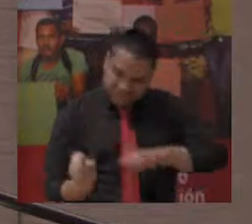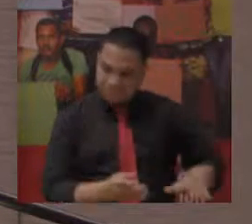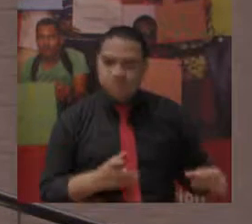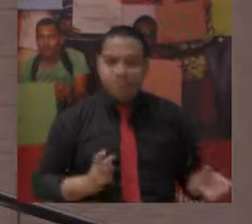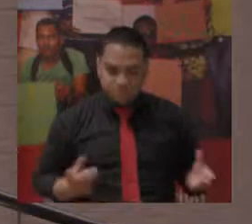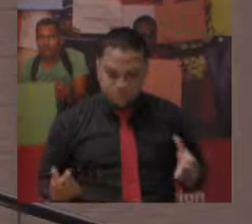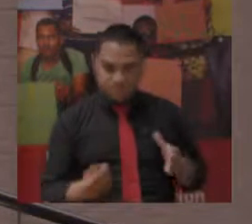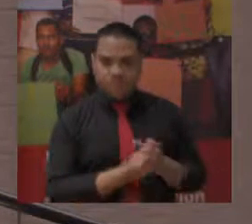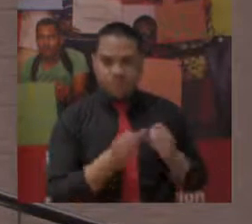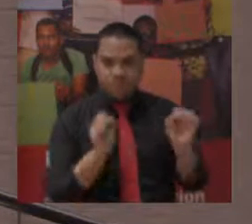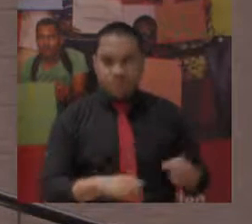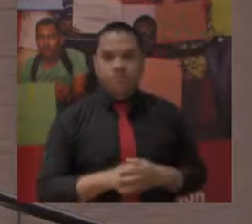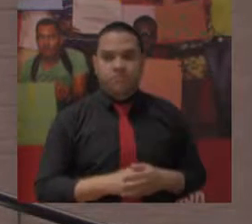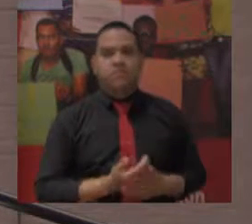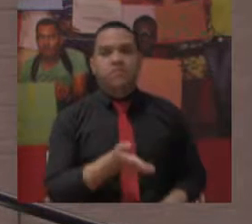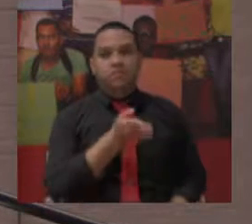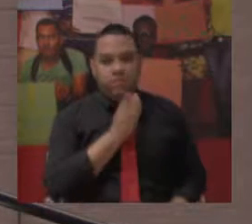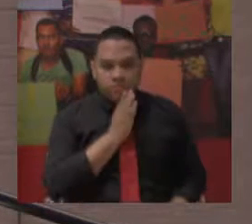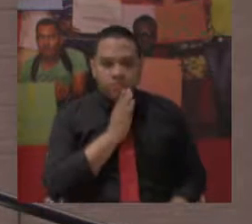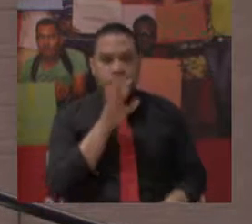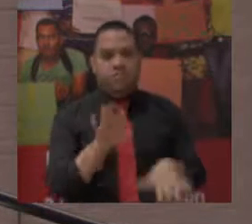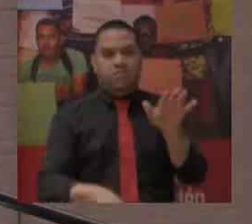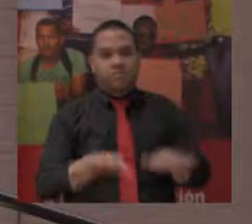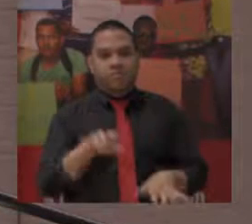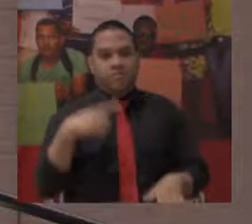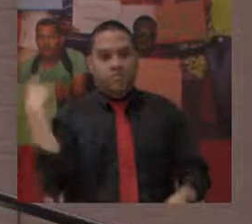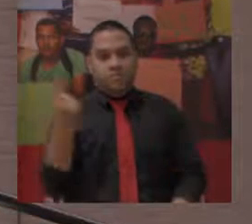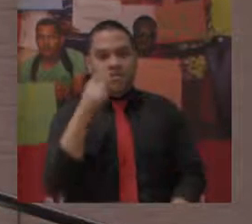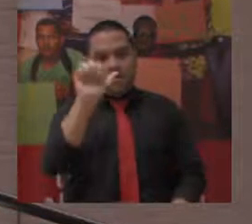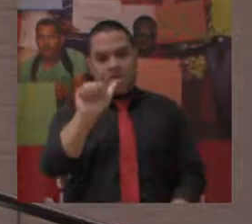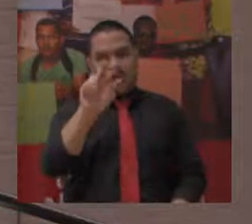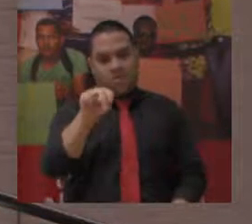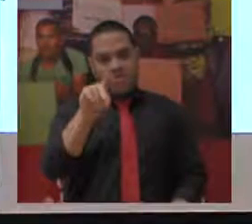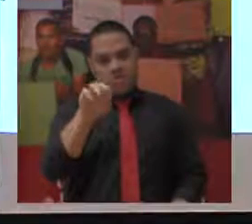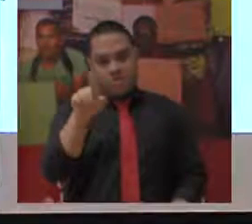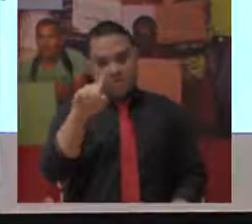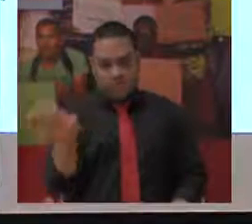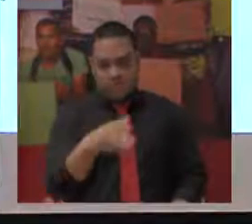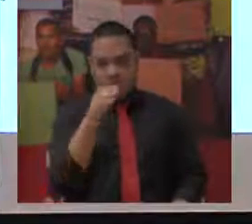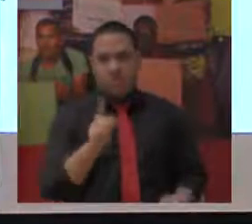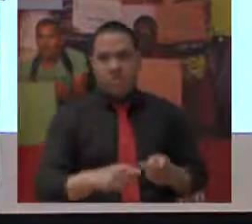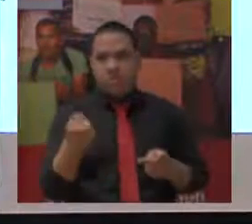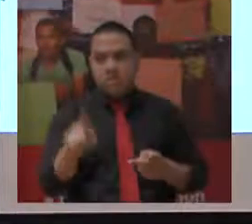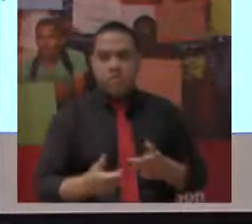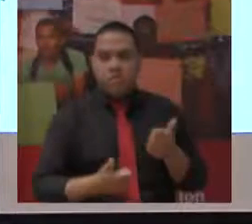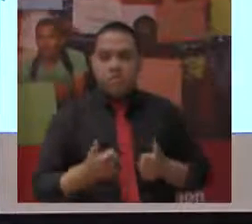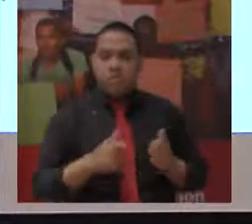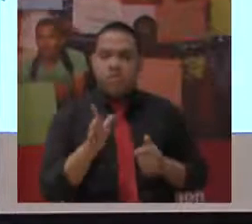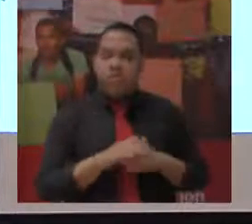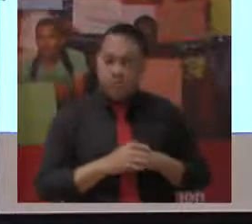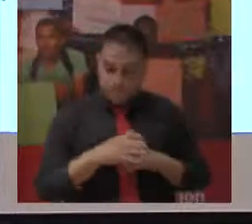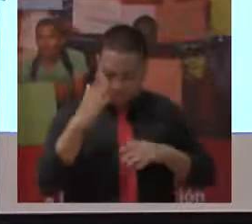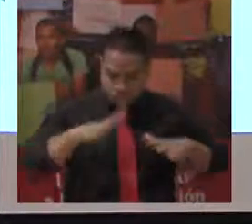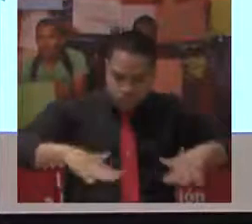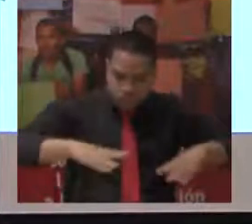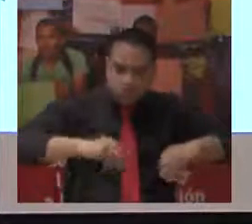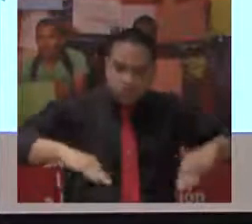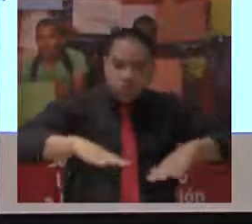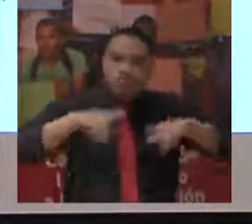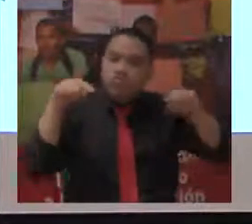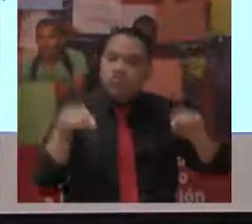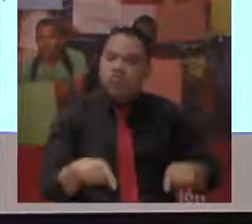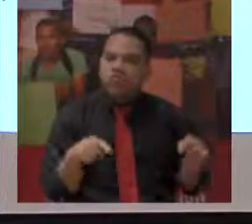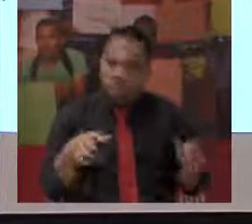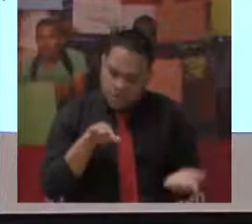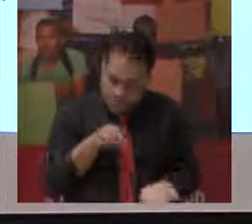de resultados de gestión a cargo del secretario general Andrés Stapper. El conversatorio, el territorio como eje de construcción de paz, nos